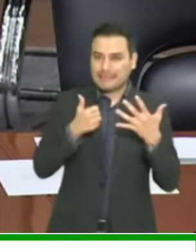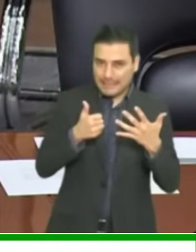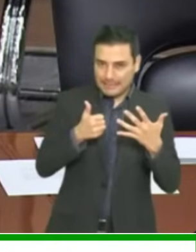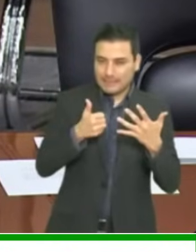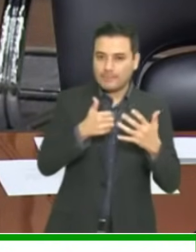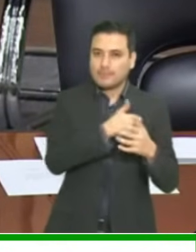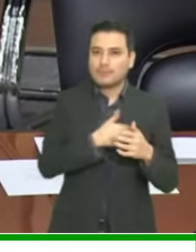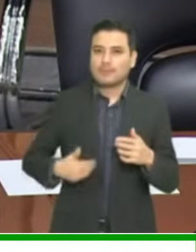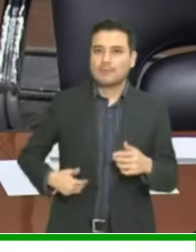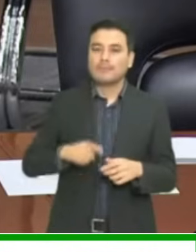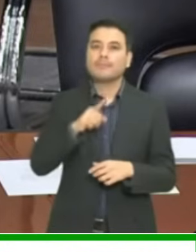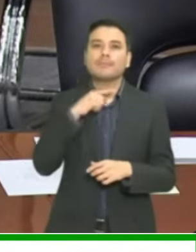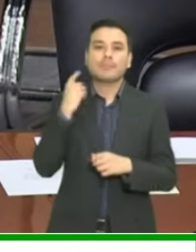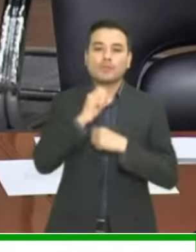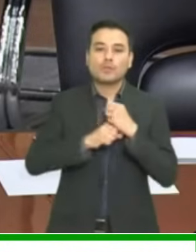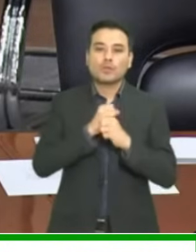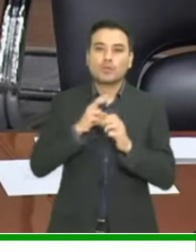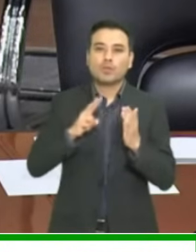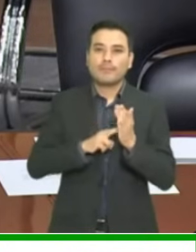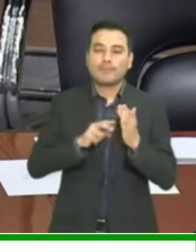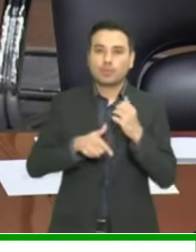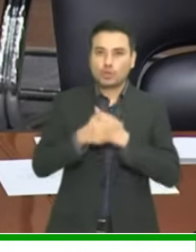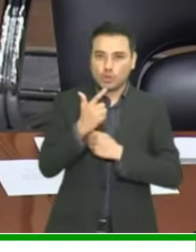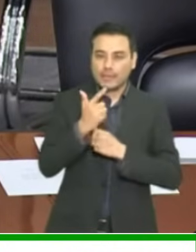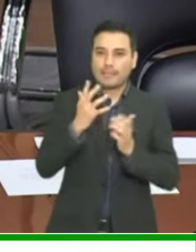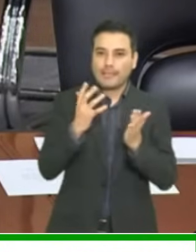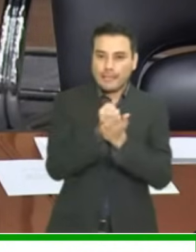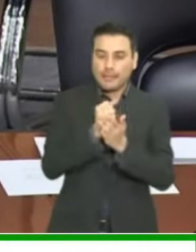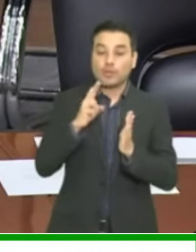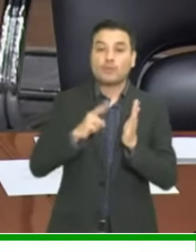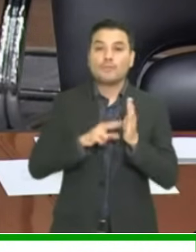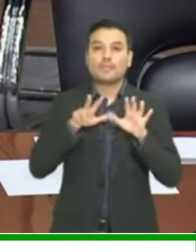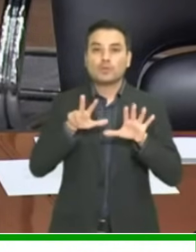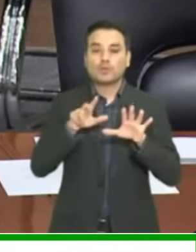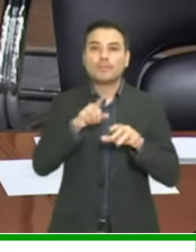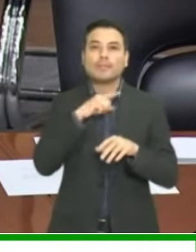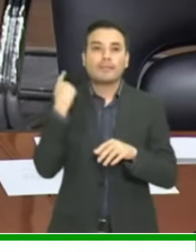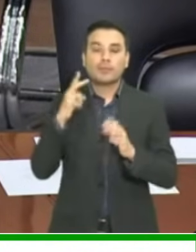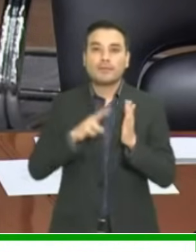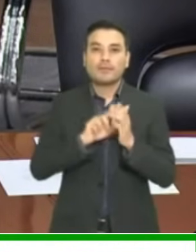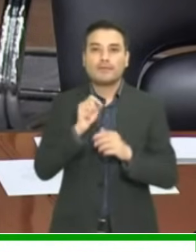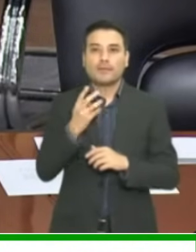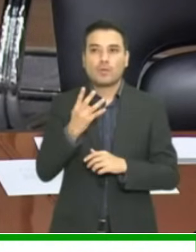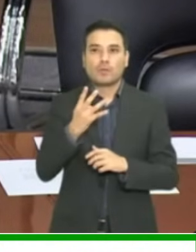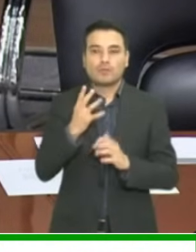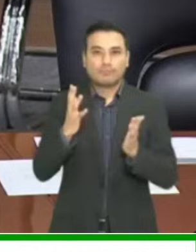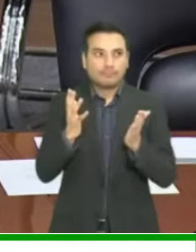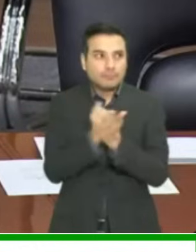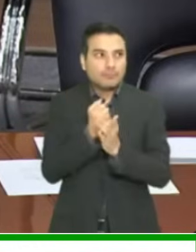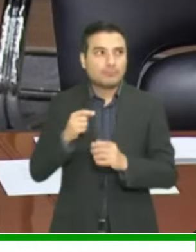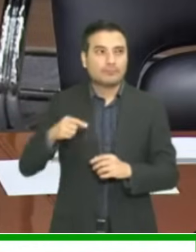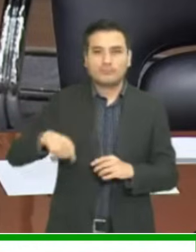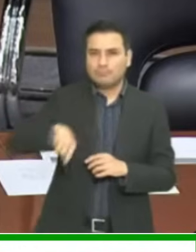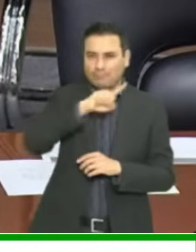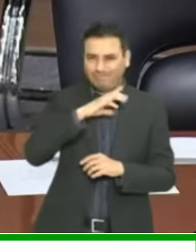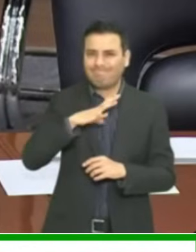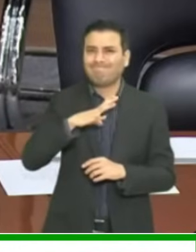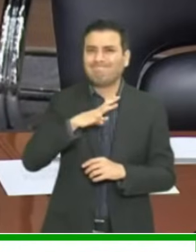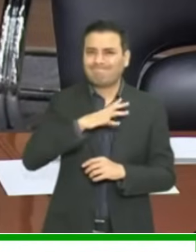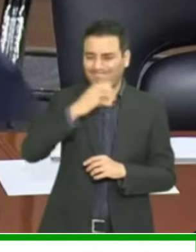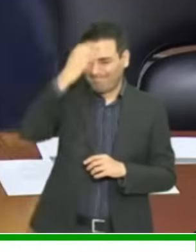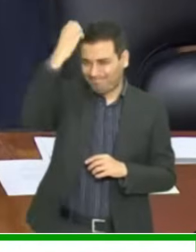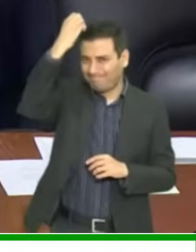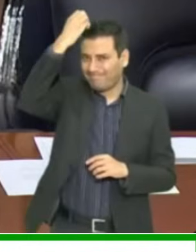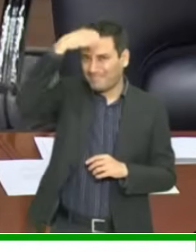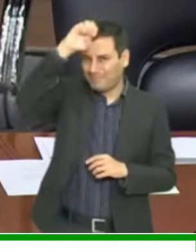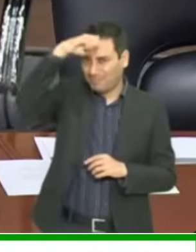haber ganado en el 2012, el haber perdido en el 18 y el haber ganado en el 24, nos hace tener amplia experiencia en los